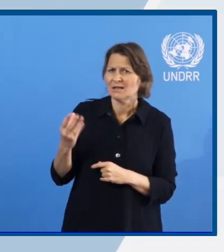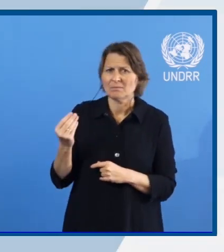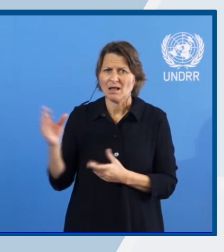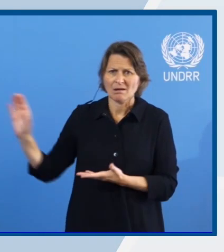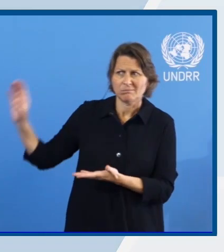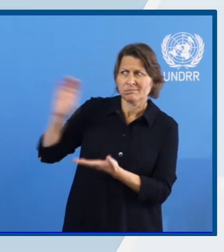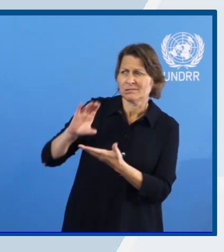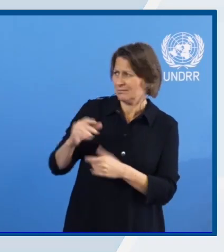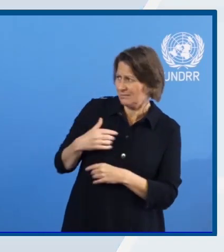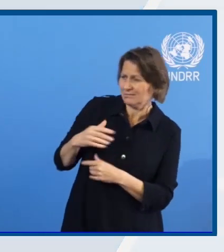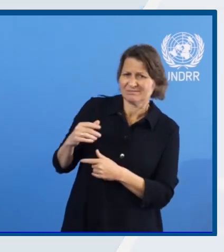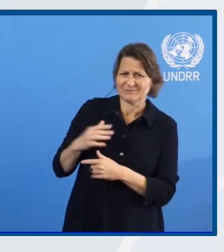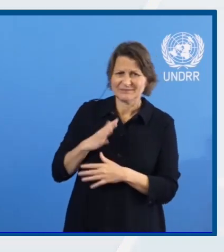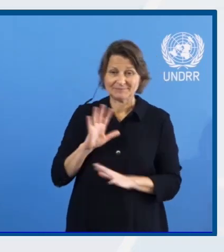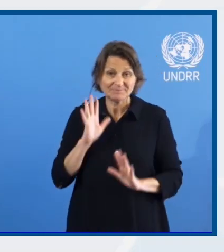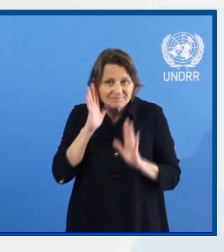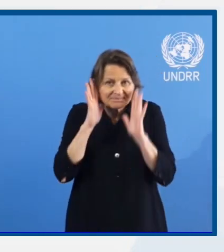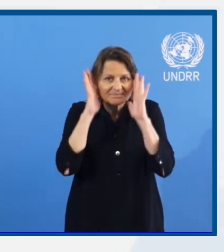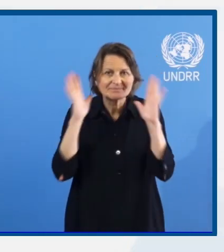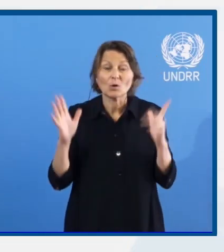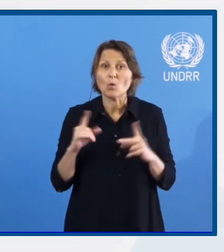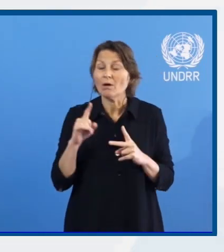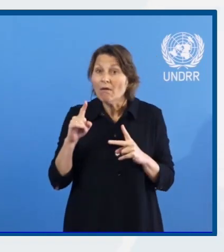tengo una